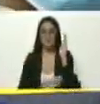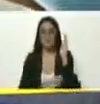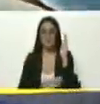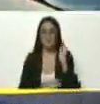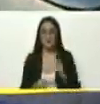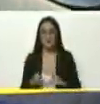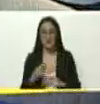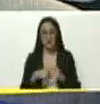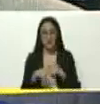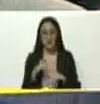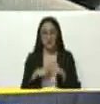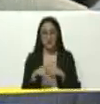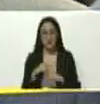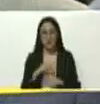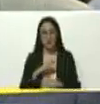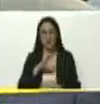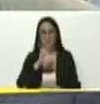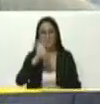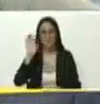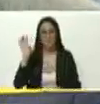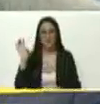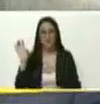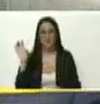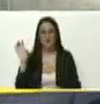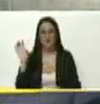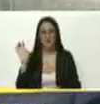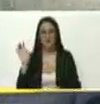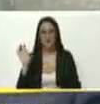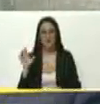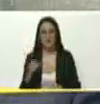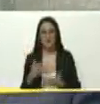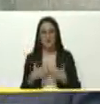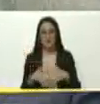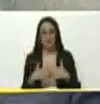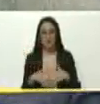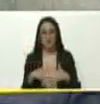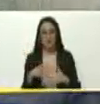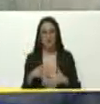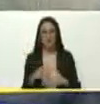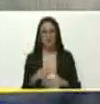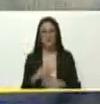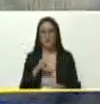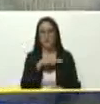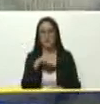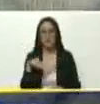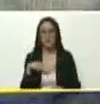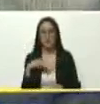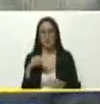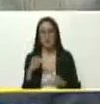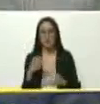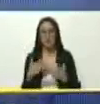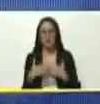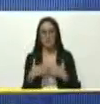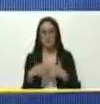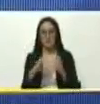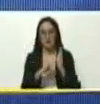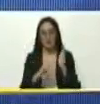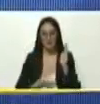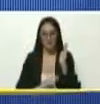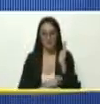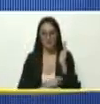socios de los países de la OPEP productores, no, no miembros de la OPEP productores, miembros de la